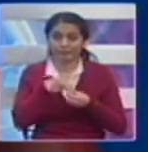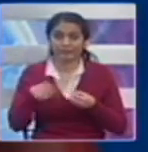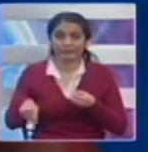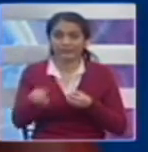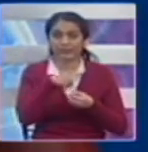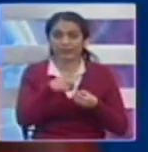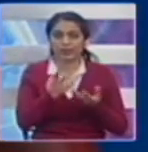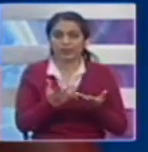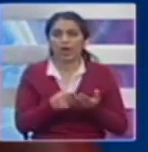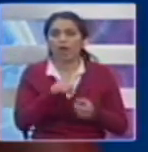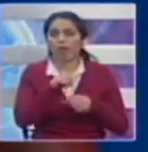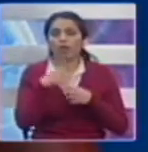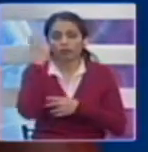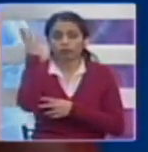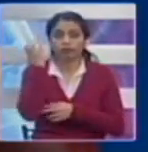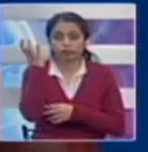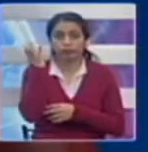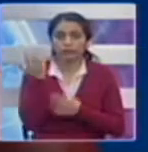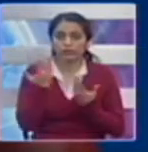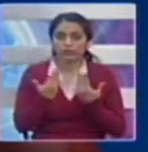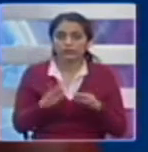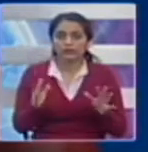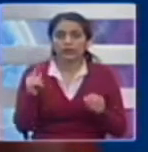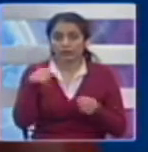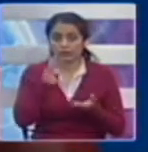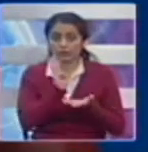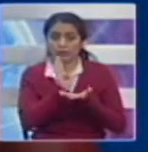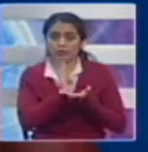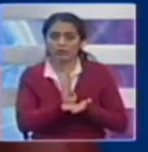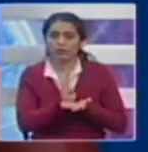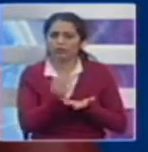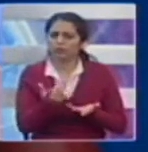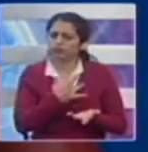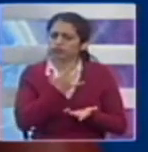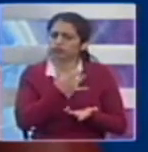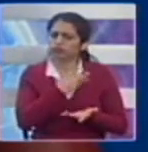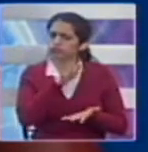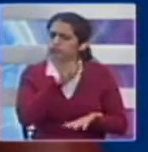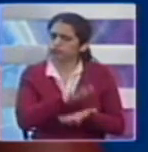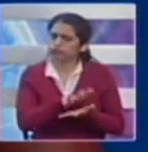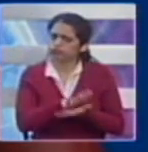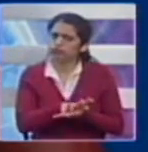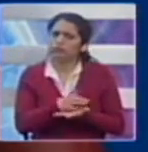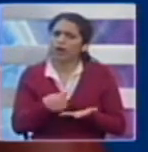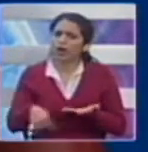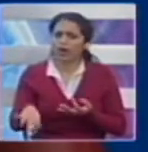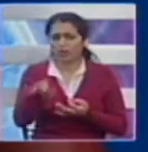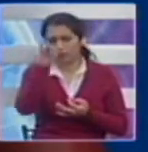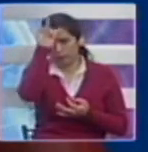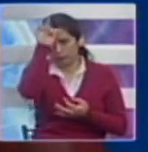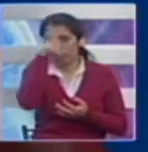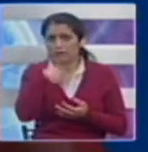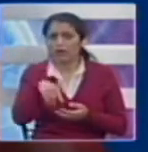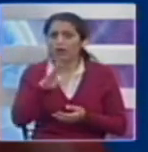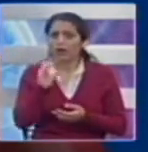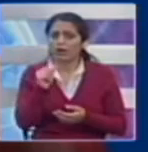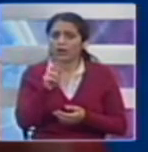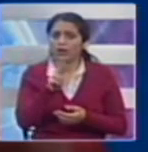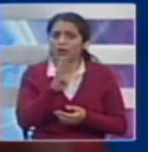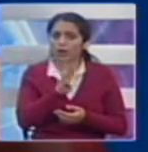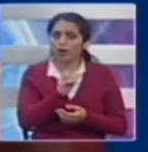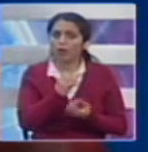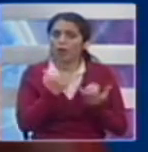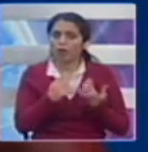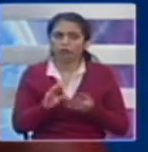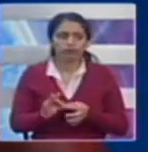todo jubilados que están con nuestra institución, que se sientan tranquilos que el Teodoro Maldonado Carbo está siendo repotenciado.